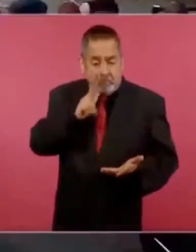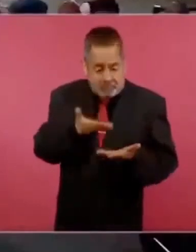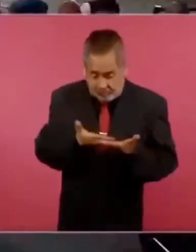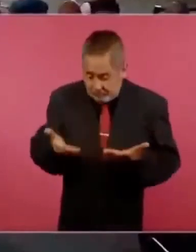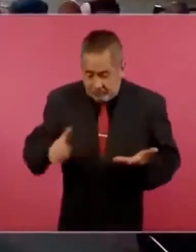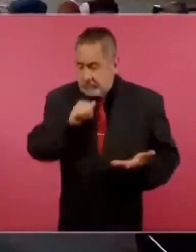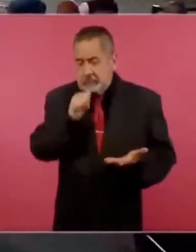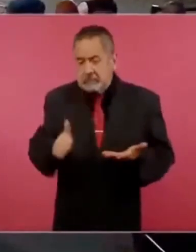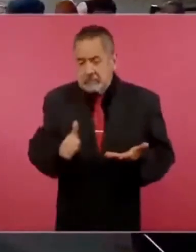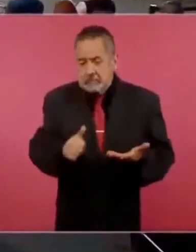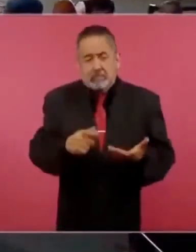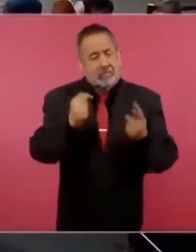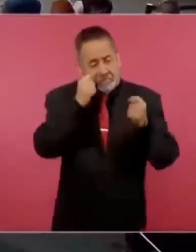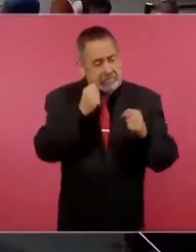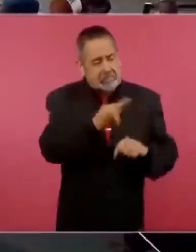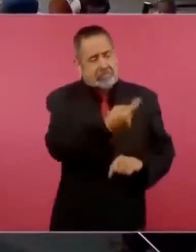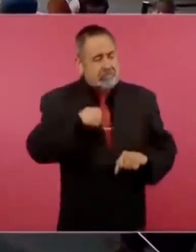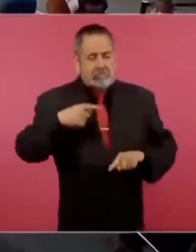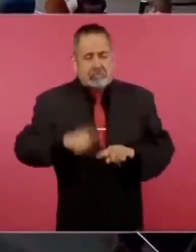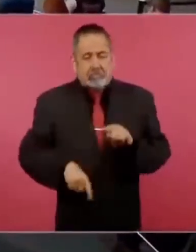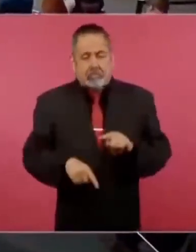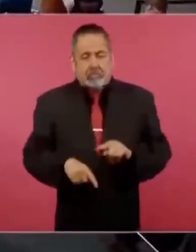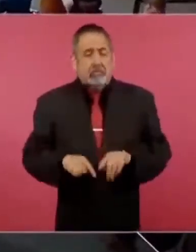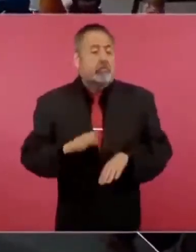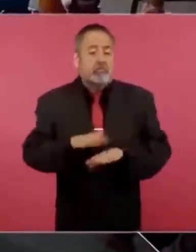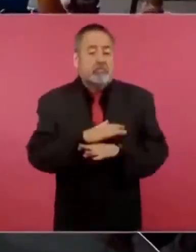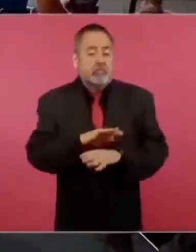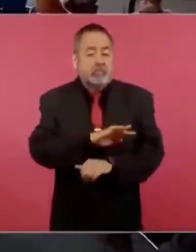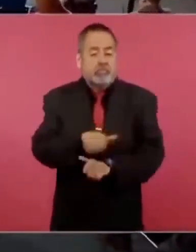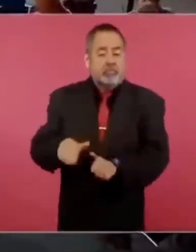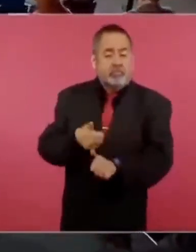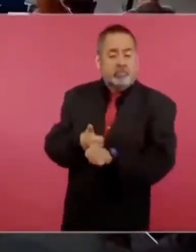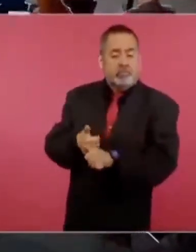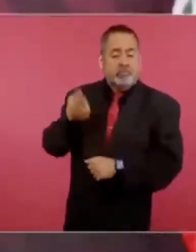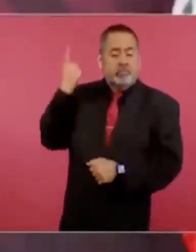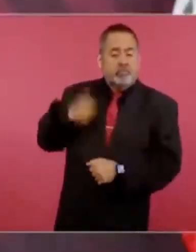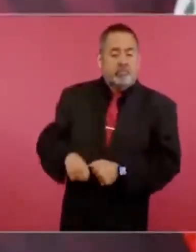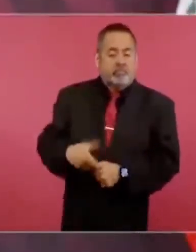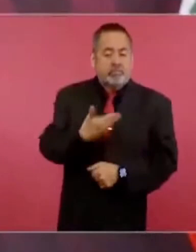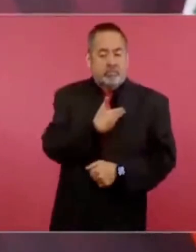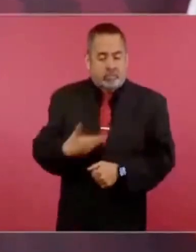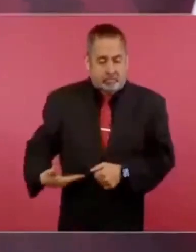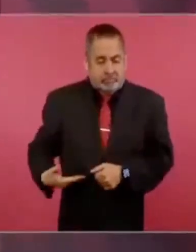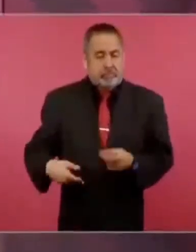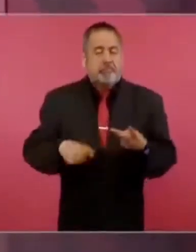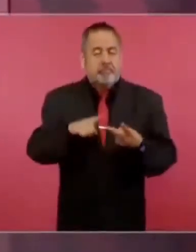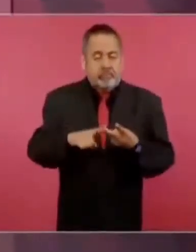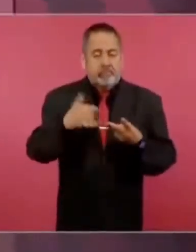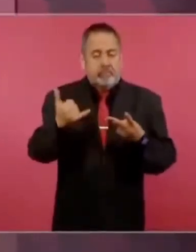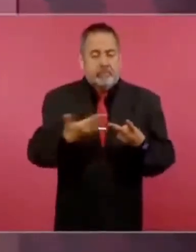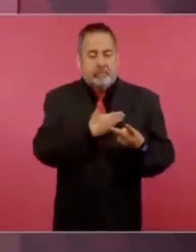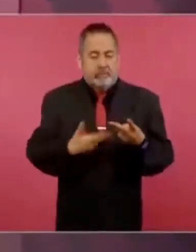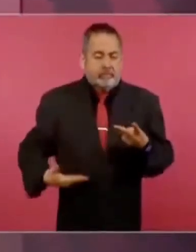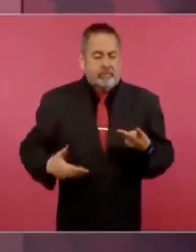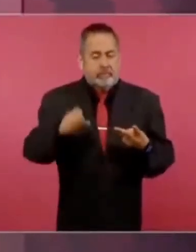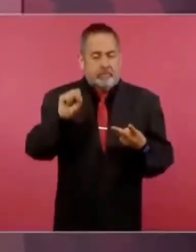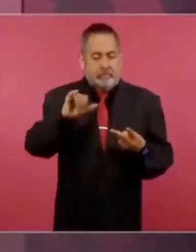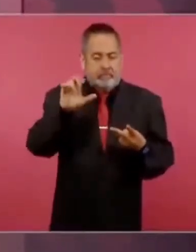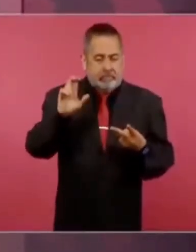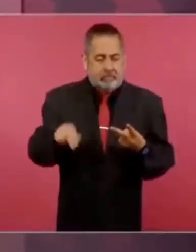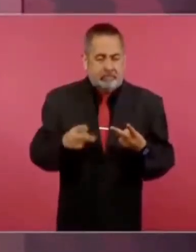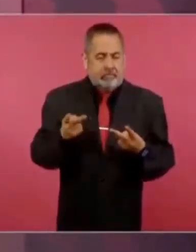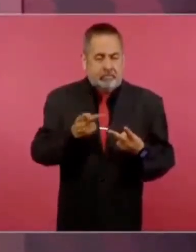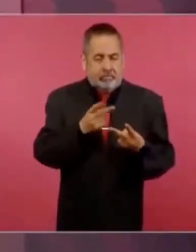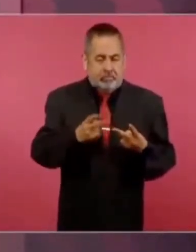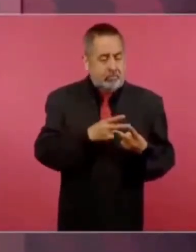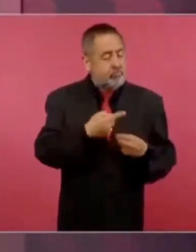pruebas nada más la Consigna del presidente y de el presidente de